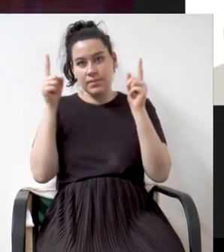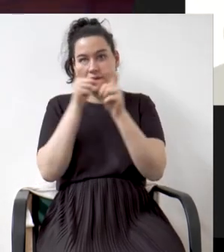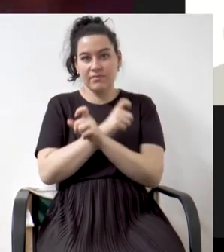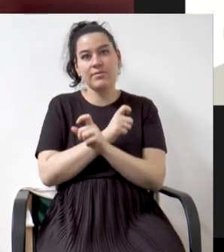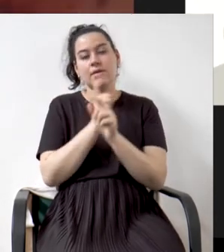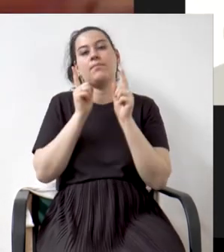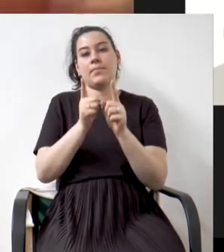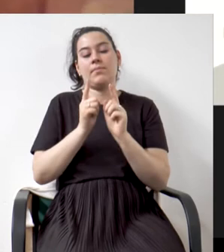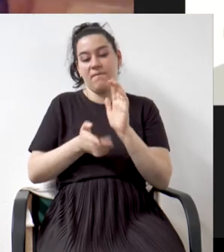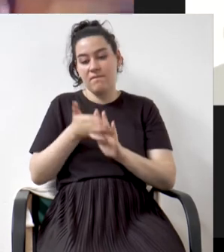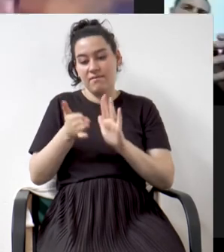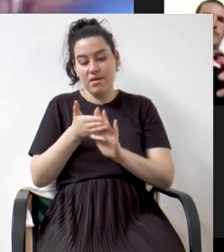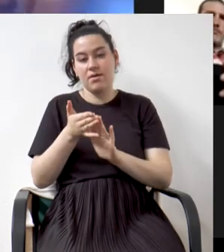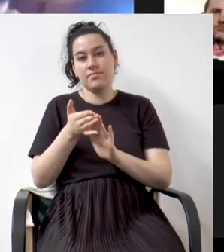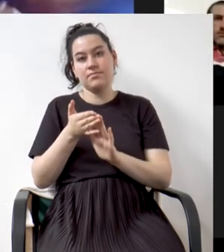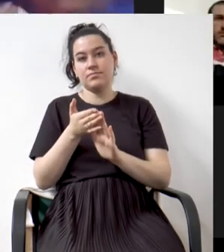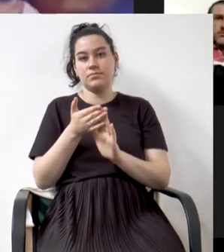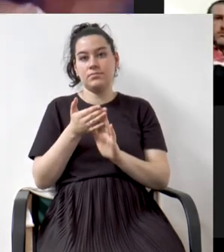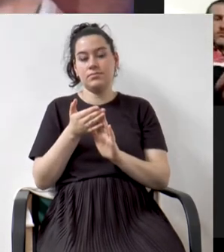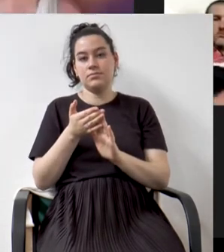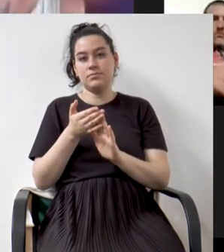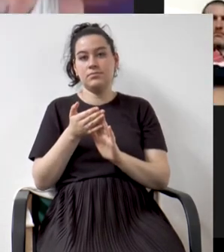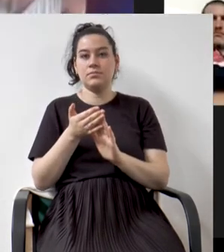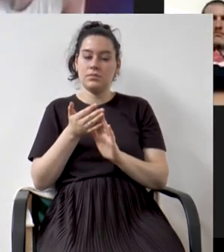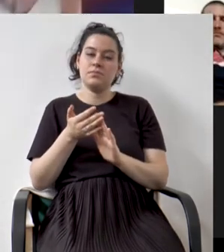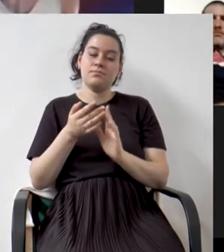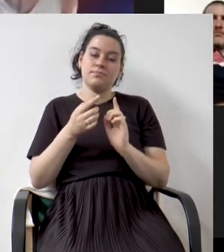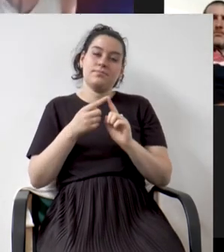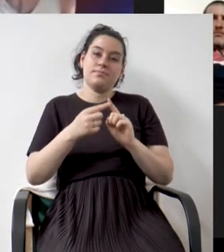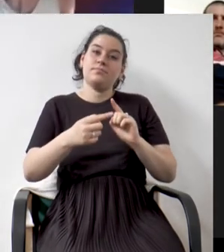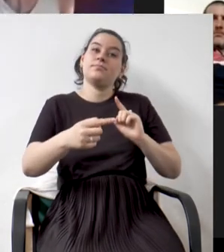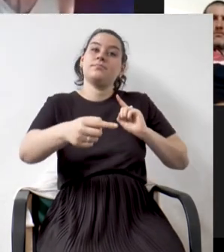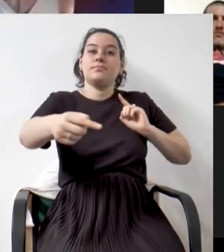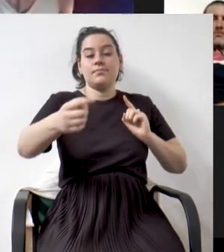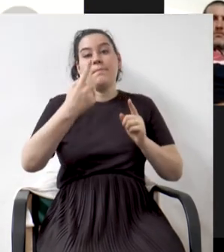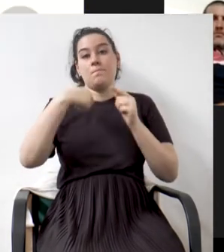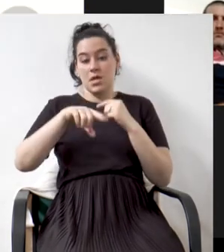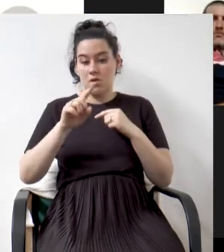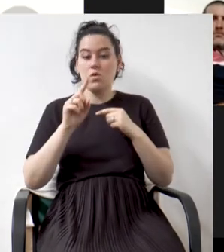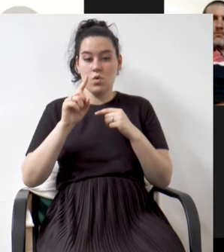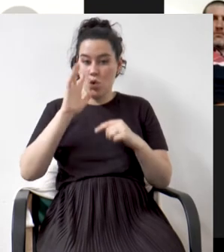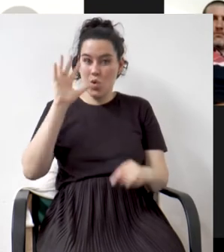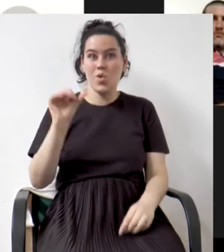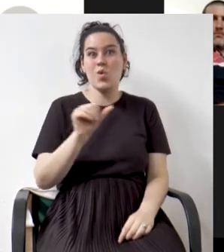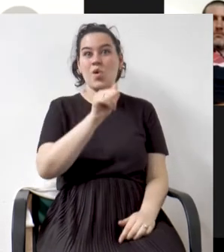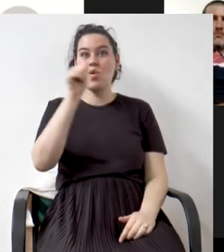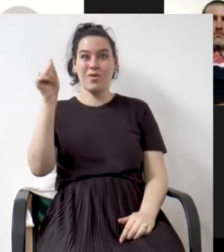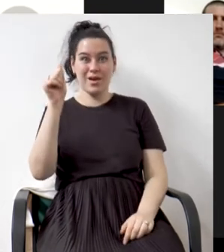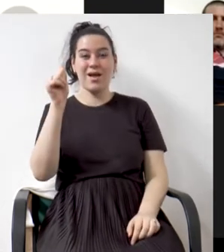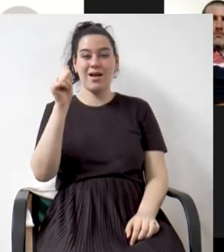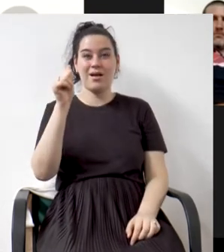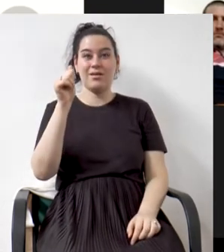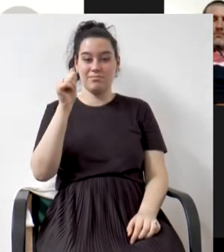que conduce a equilibrios de largo aliento, pero también cuando se logran encauzar